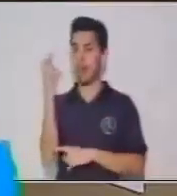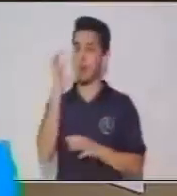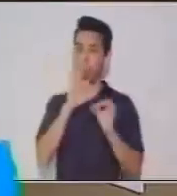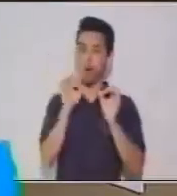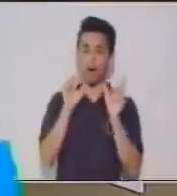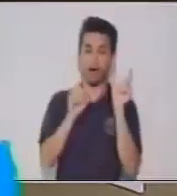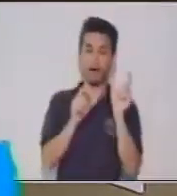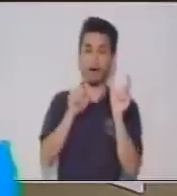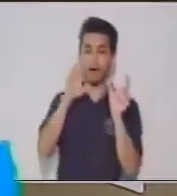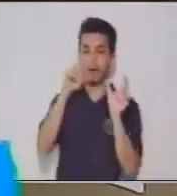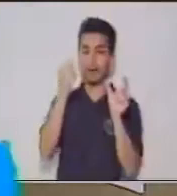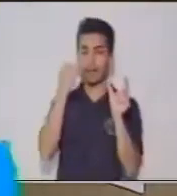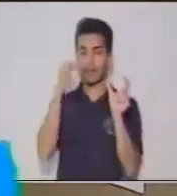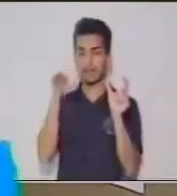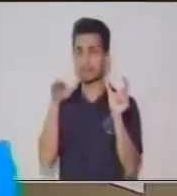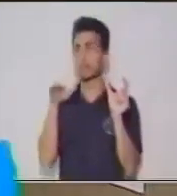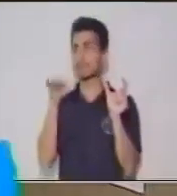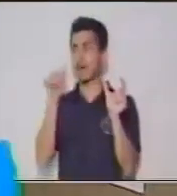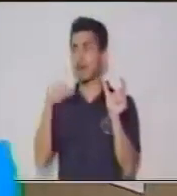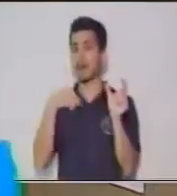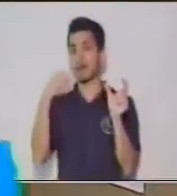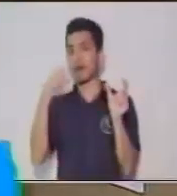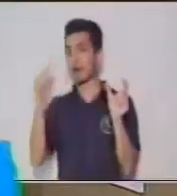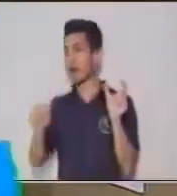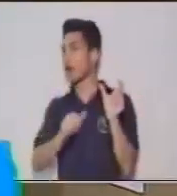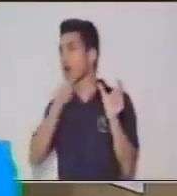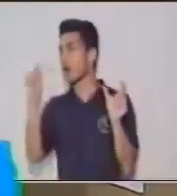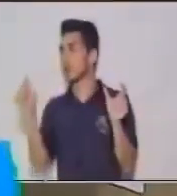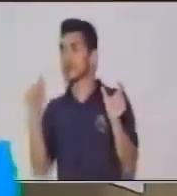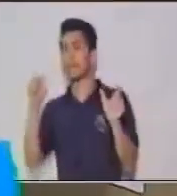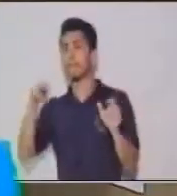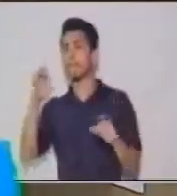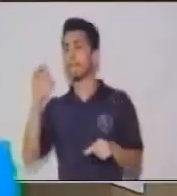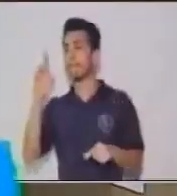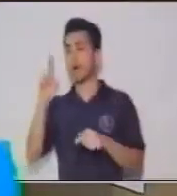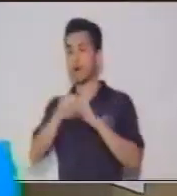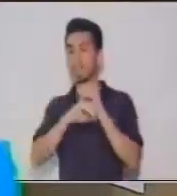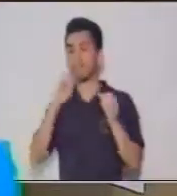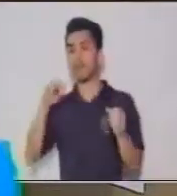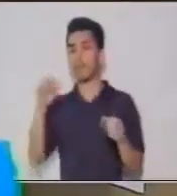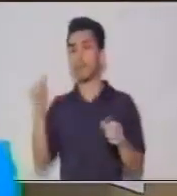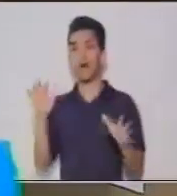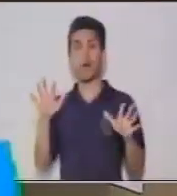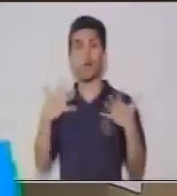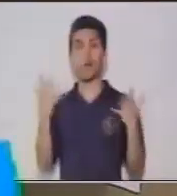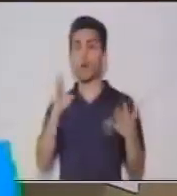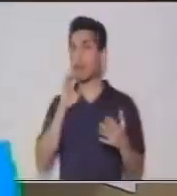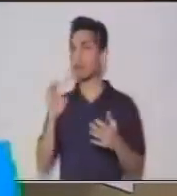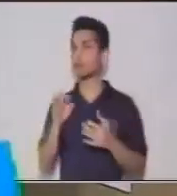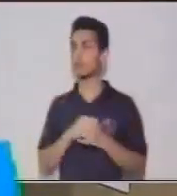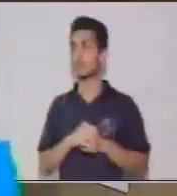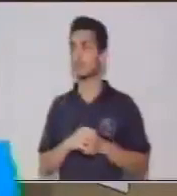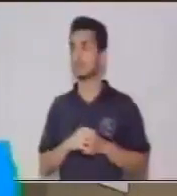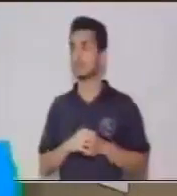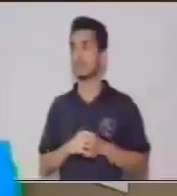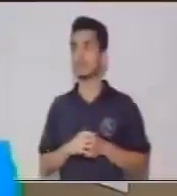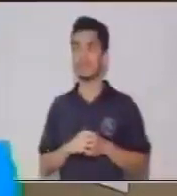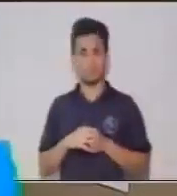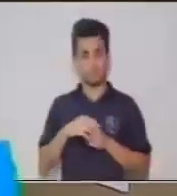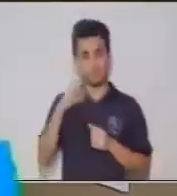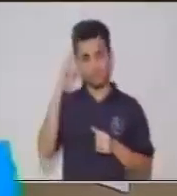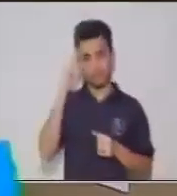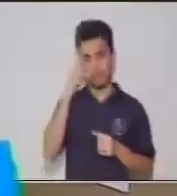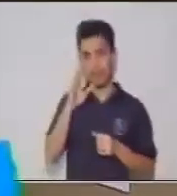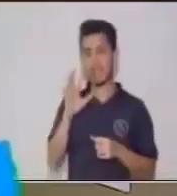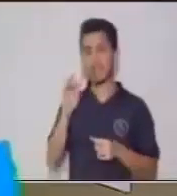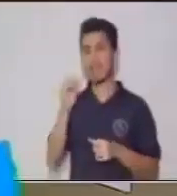palabra. Entonces, ahora vamos a encontrar el morfema. Pero, ¿qué puede ser el morfema?